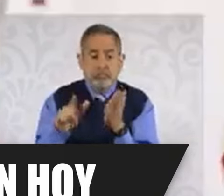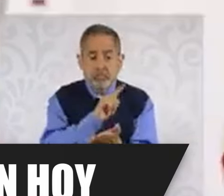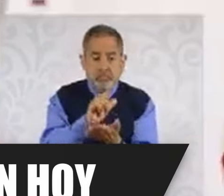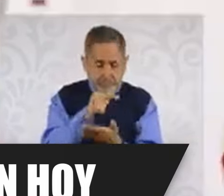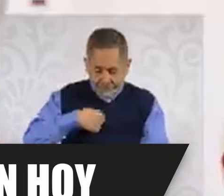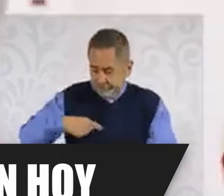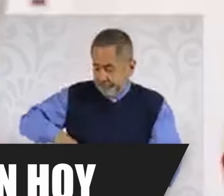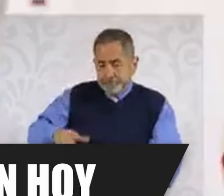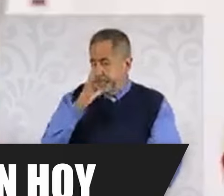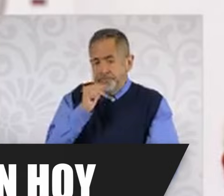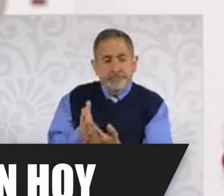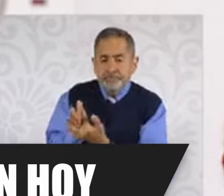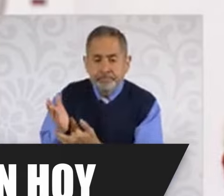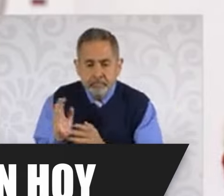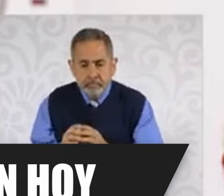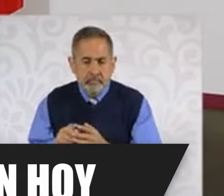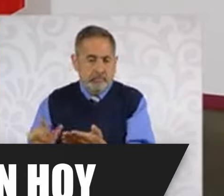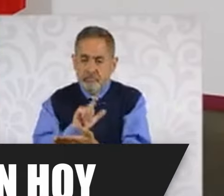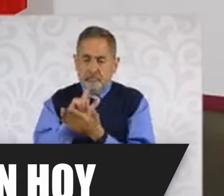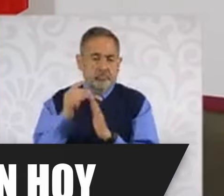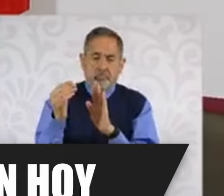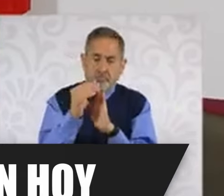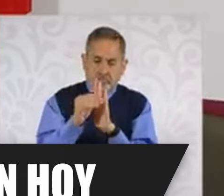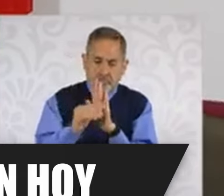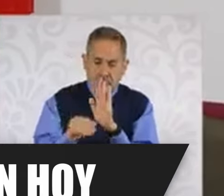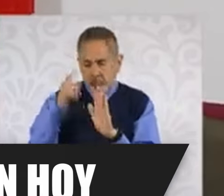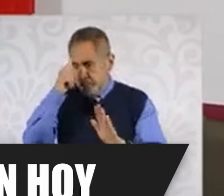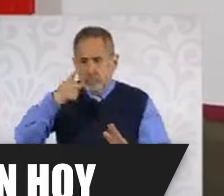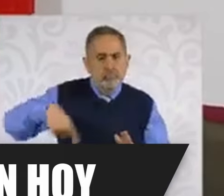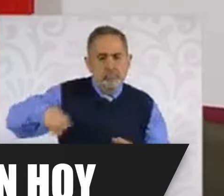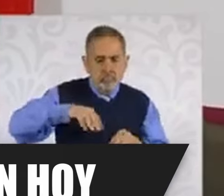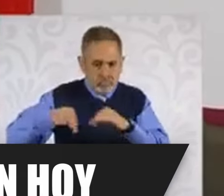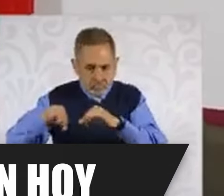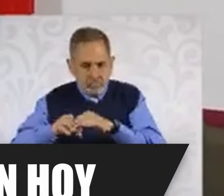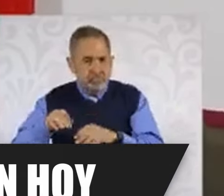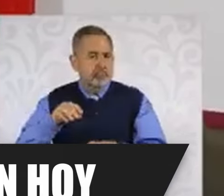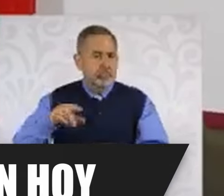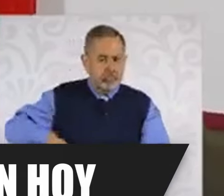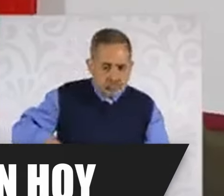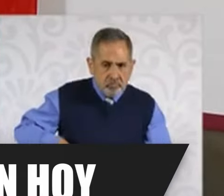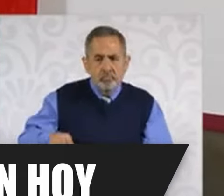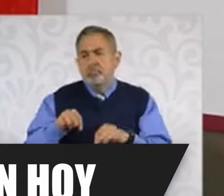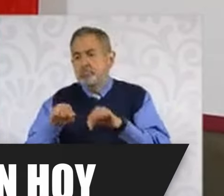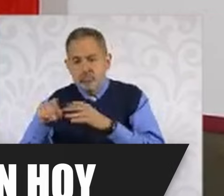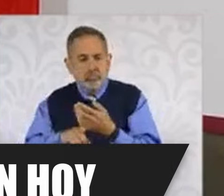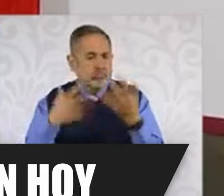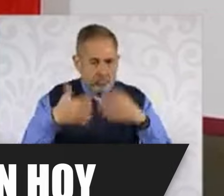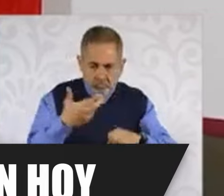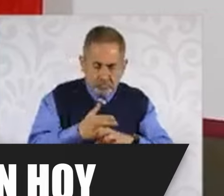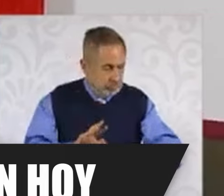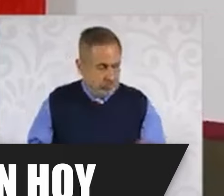parte de las reformas que se plantearon tanto para trabajadores del Estado como para trabajadores de